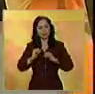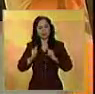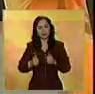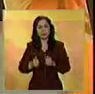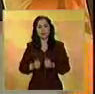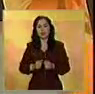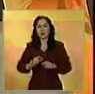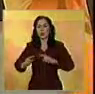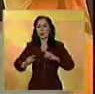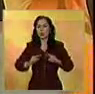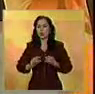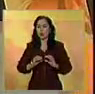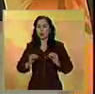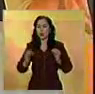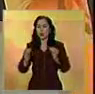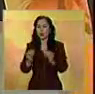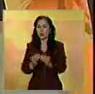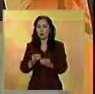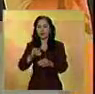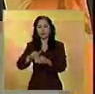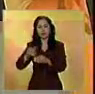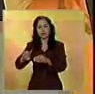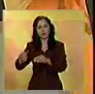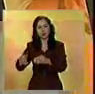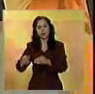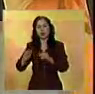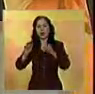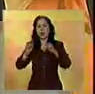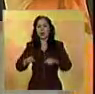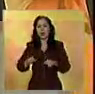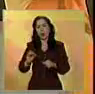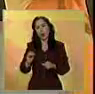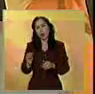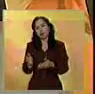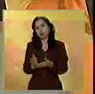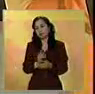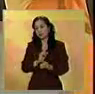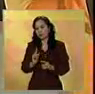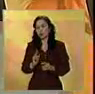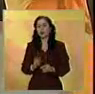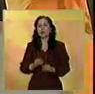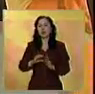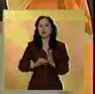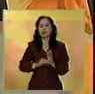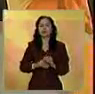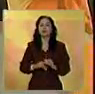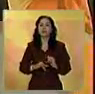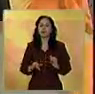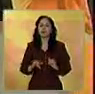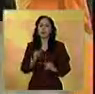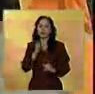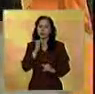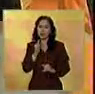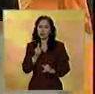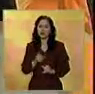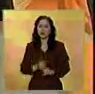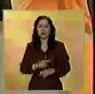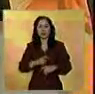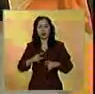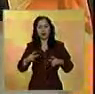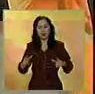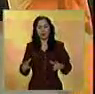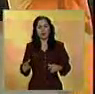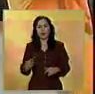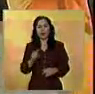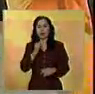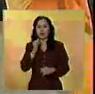la coordinación y la organización del referéndum aprobatorio o reprobatorio de la reforma constitucional. Esta información, por supuesto, será ampliada